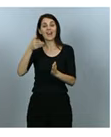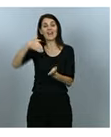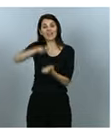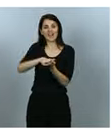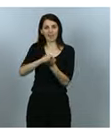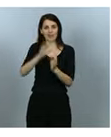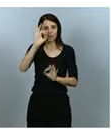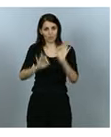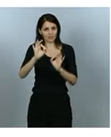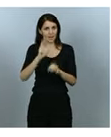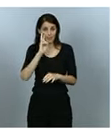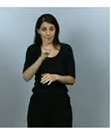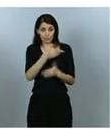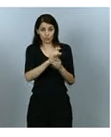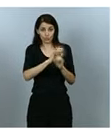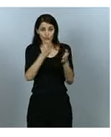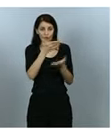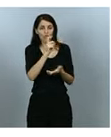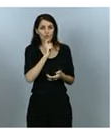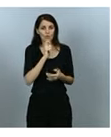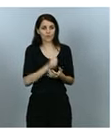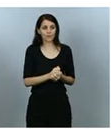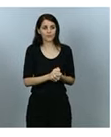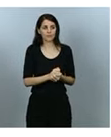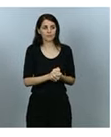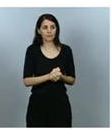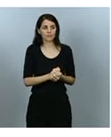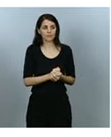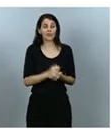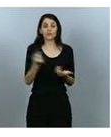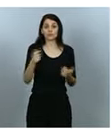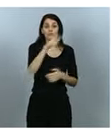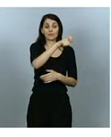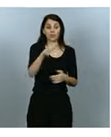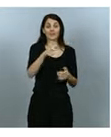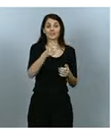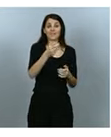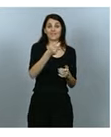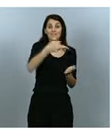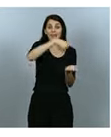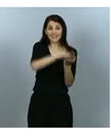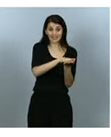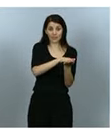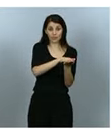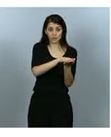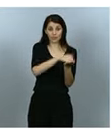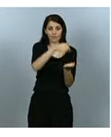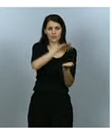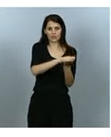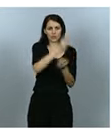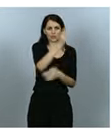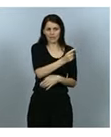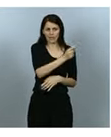el total de fallecidos de los que tenemos información sobre la edad, tenemos una letalidad a nivel global en